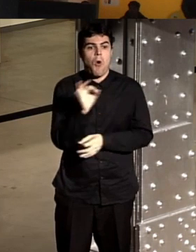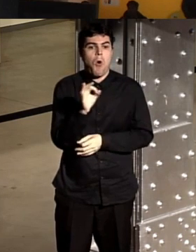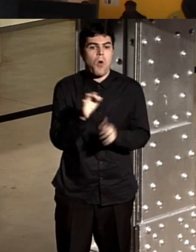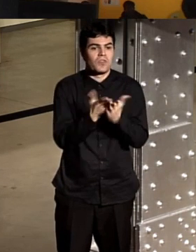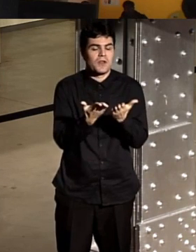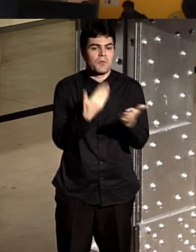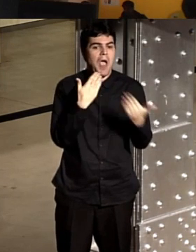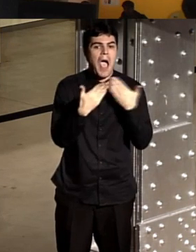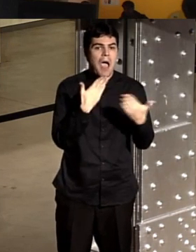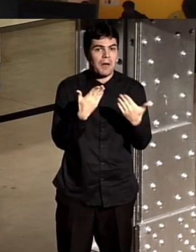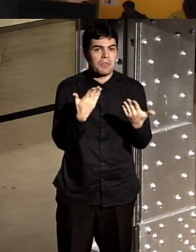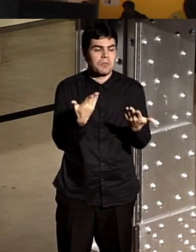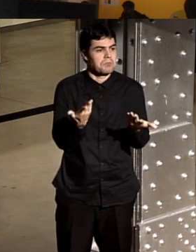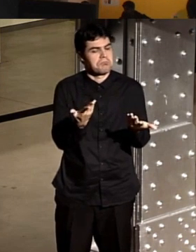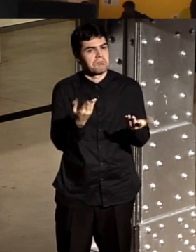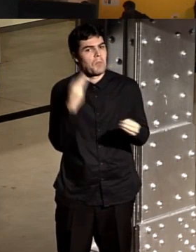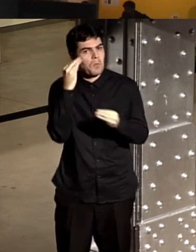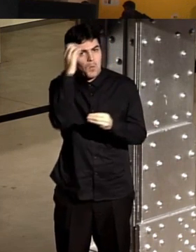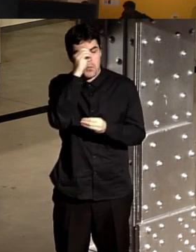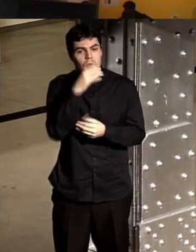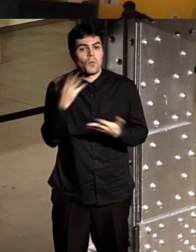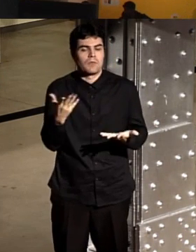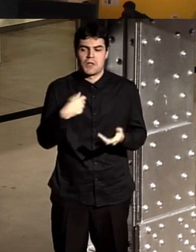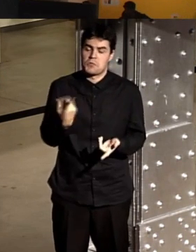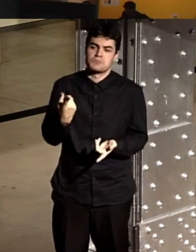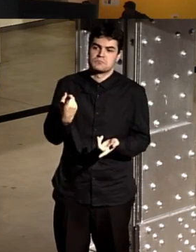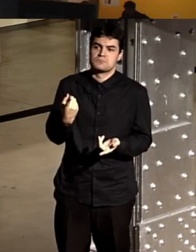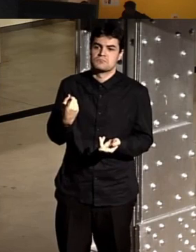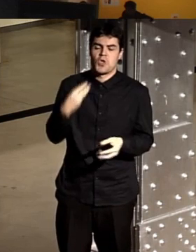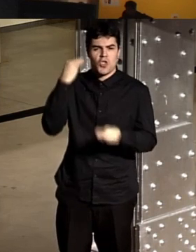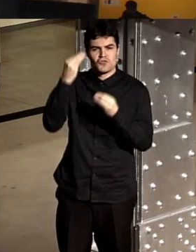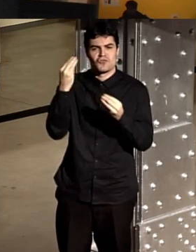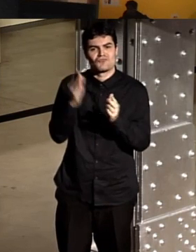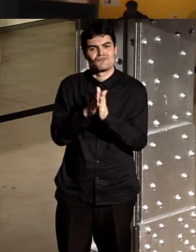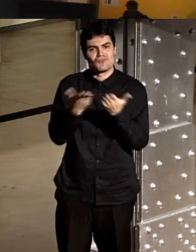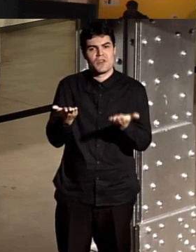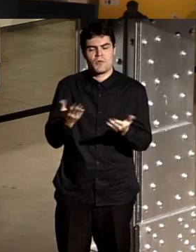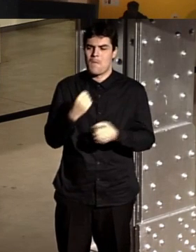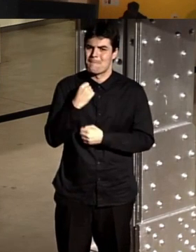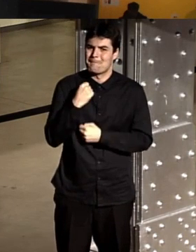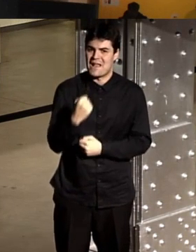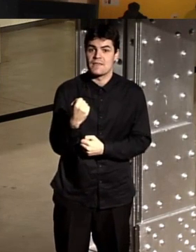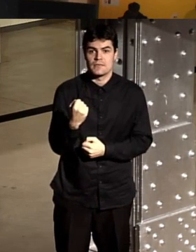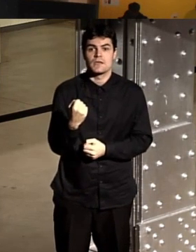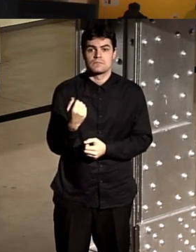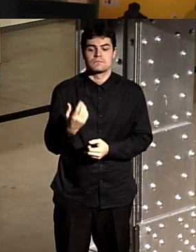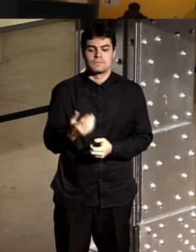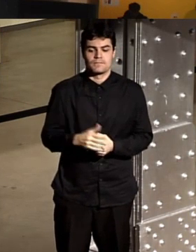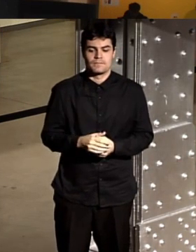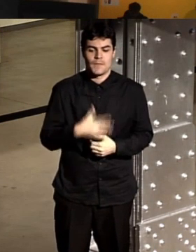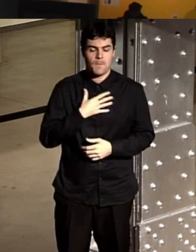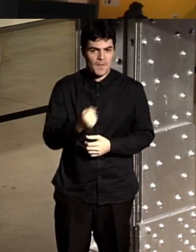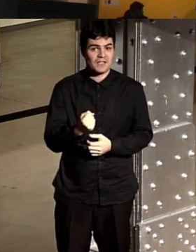libro. Bueno, a mí me parece que es un libro muy valiente, un